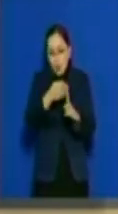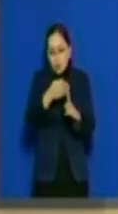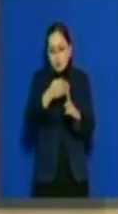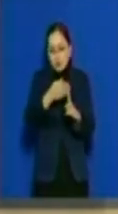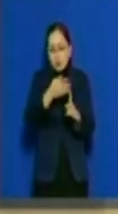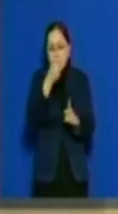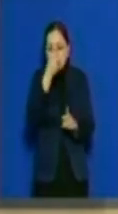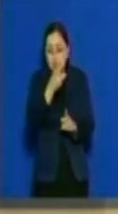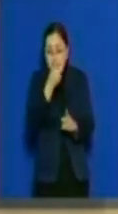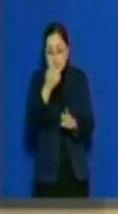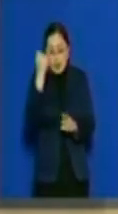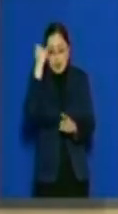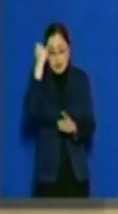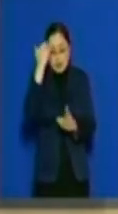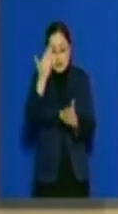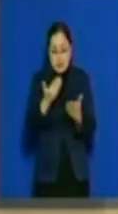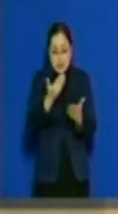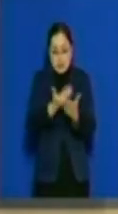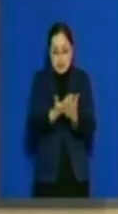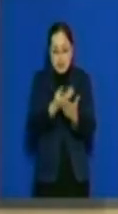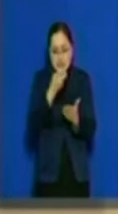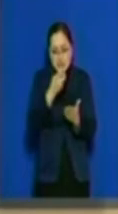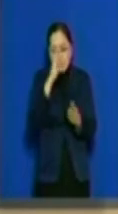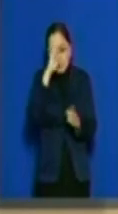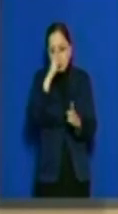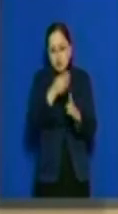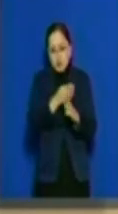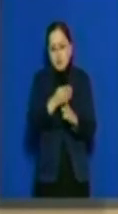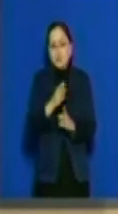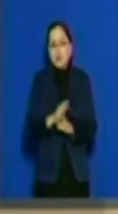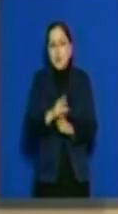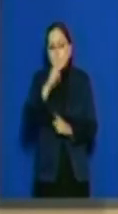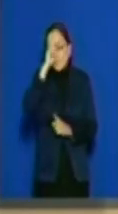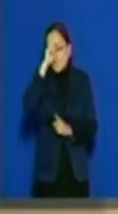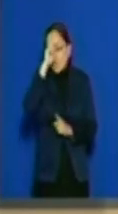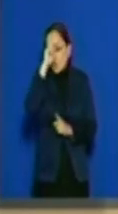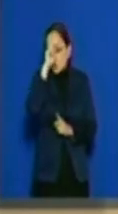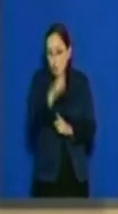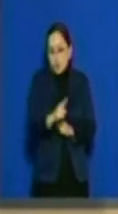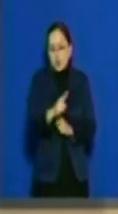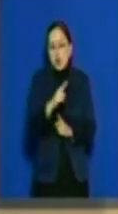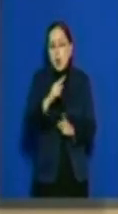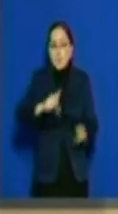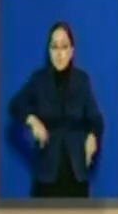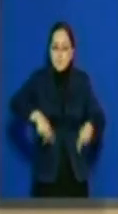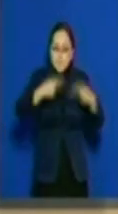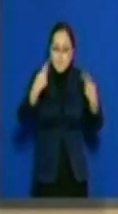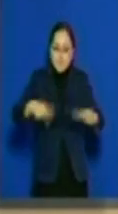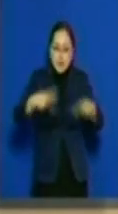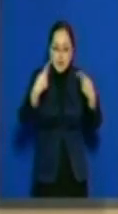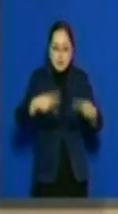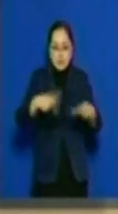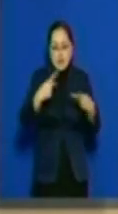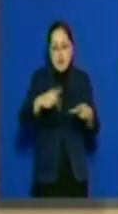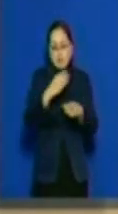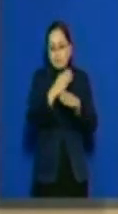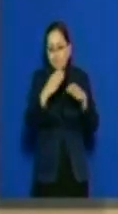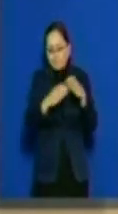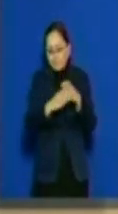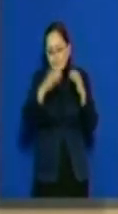de la presente iniciativa, que es prohibir tajantemente la comercialización de productos